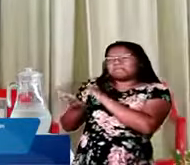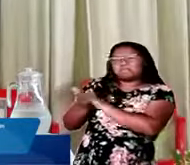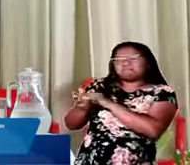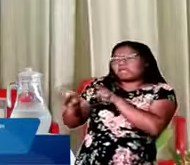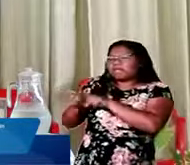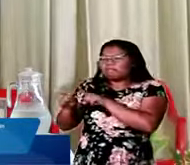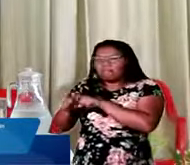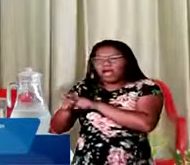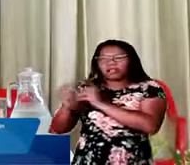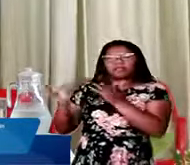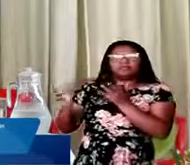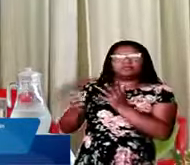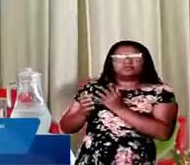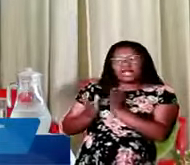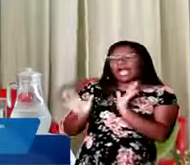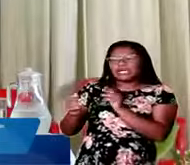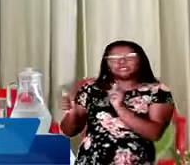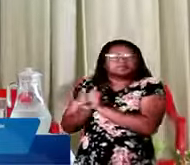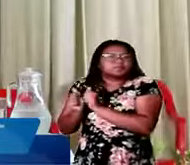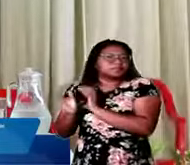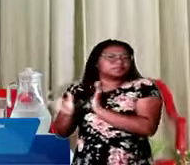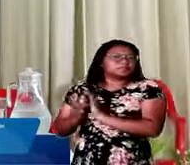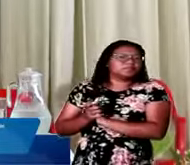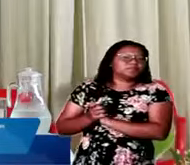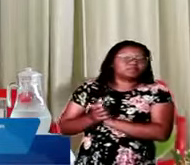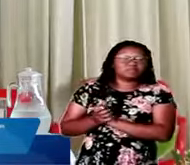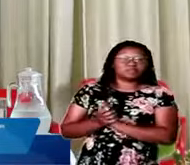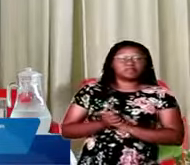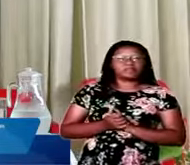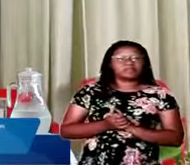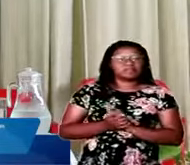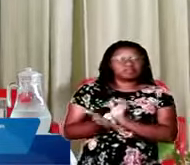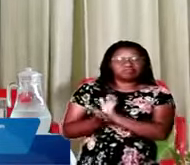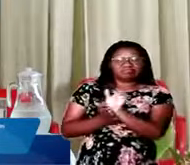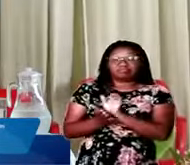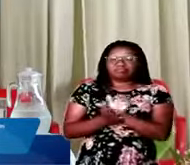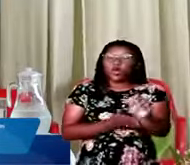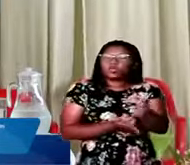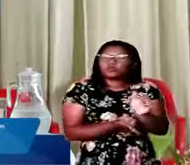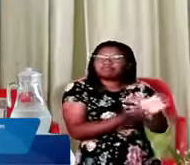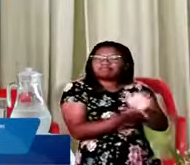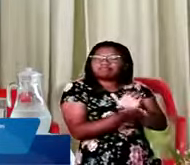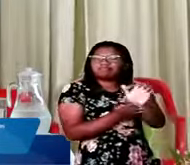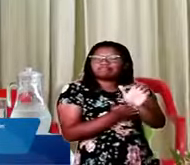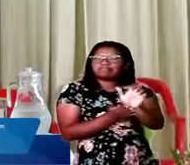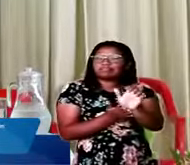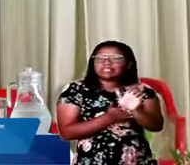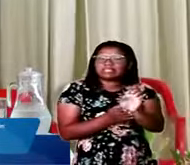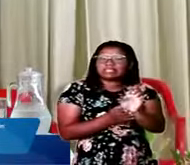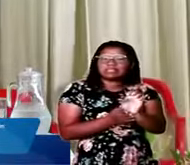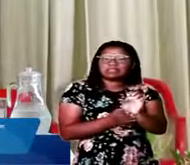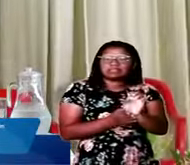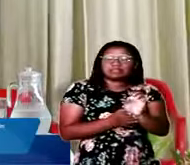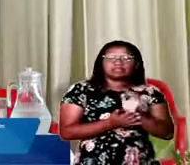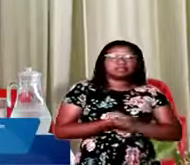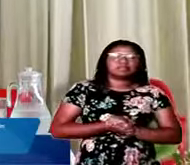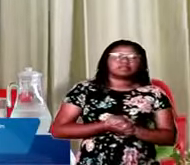Porque a veces nosotros creemos que el racismo solo vive en Estados Unidos. El racismo es un problema diabólico.